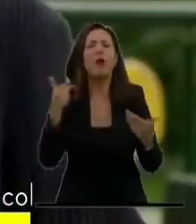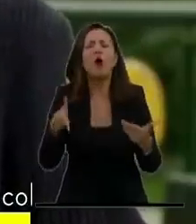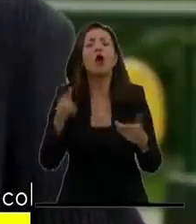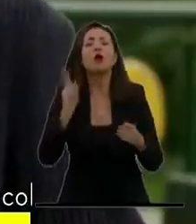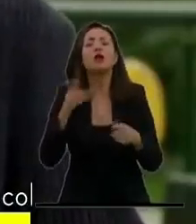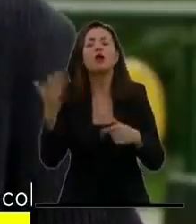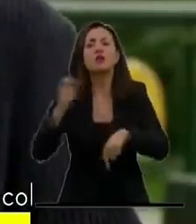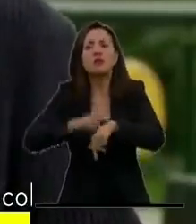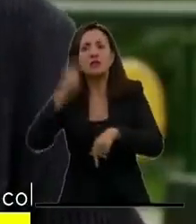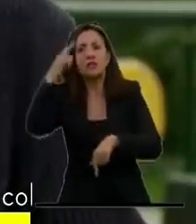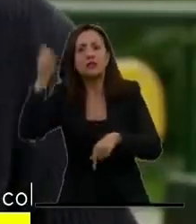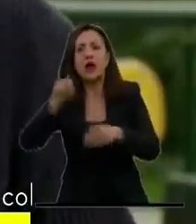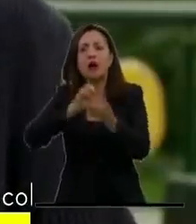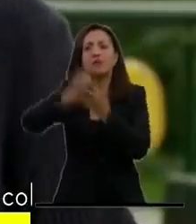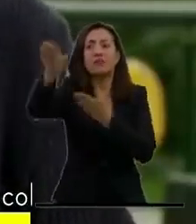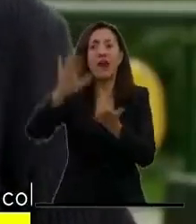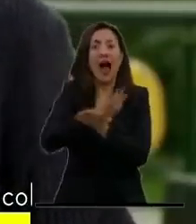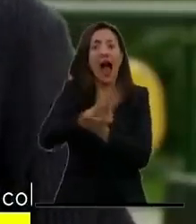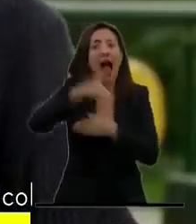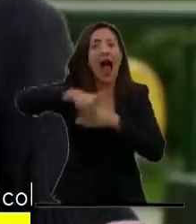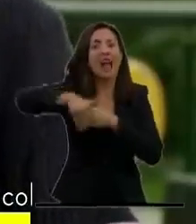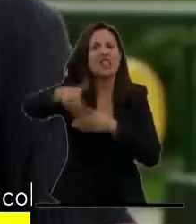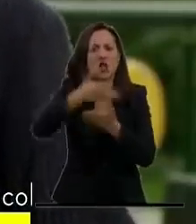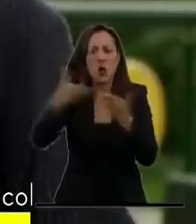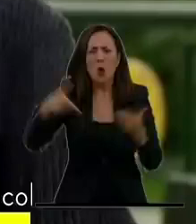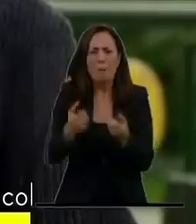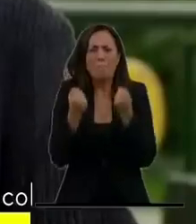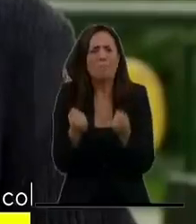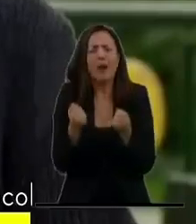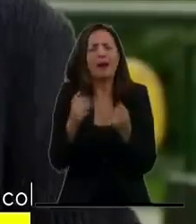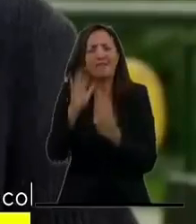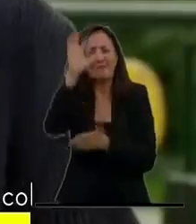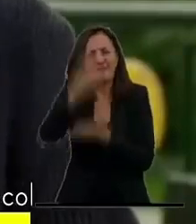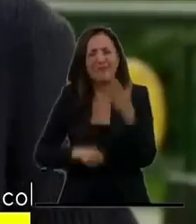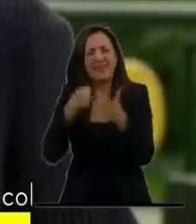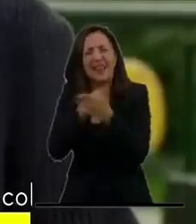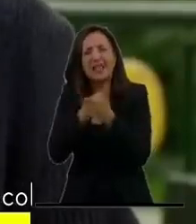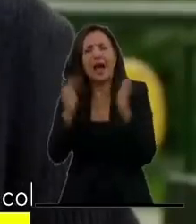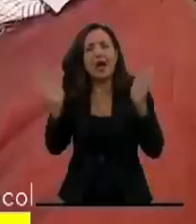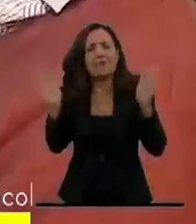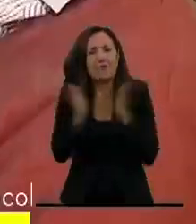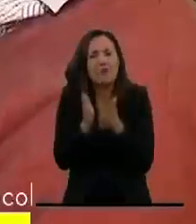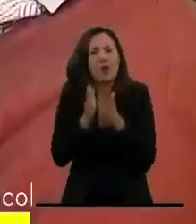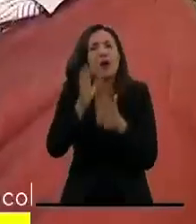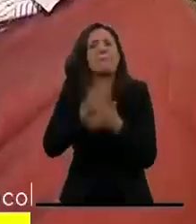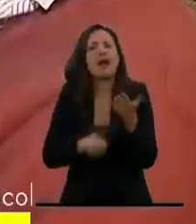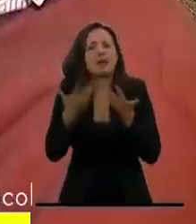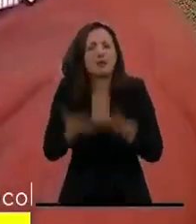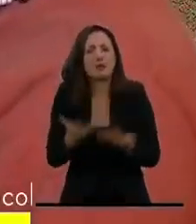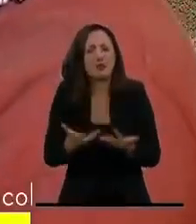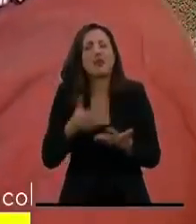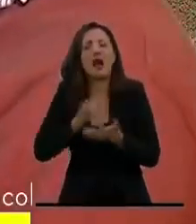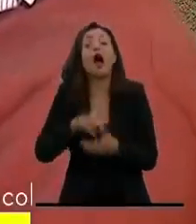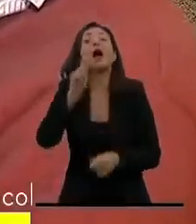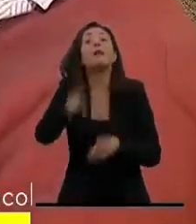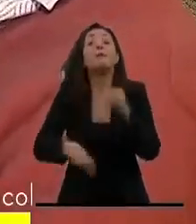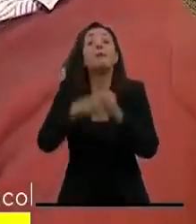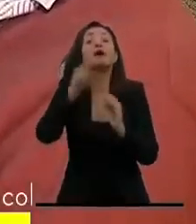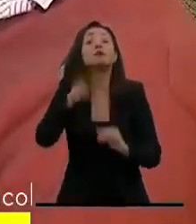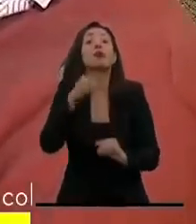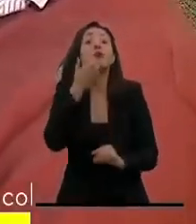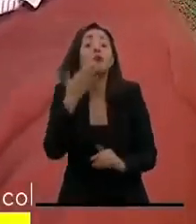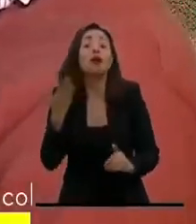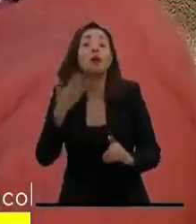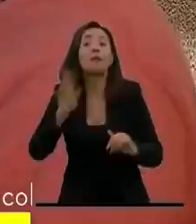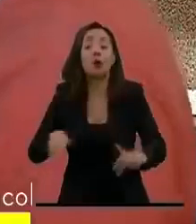en el momento de viajar por la red. Es importante también que tratemos de, cuando hacemos videollamadas, no utilizar la cámara web. O sea, la cámara web